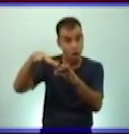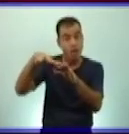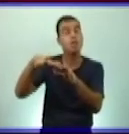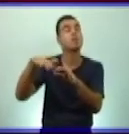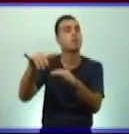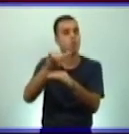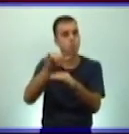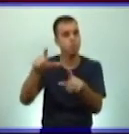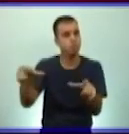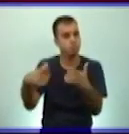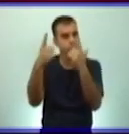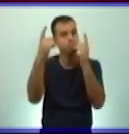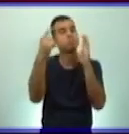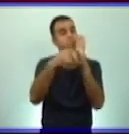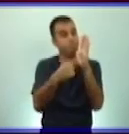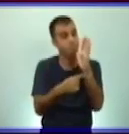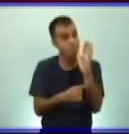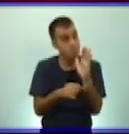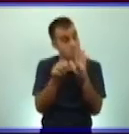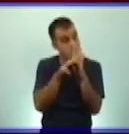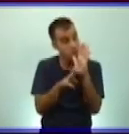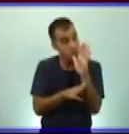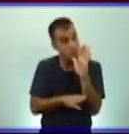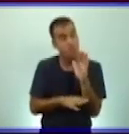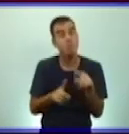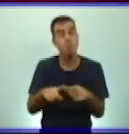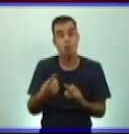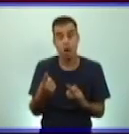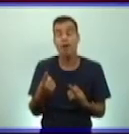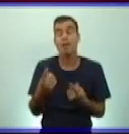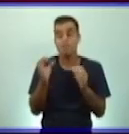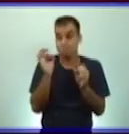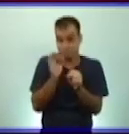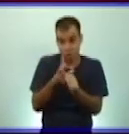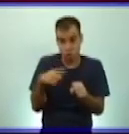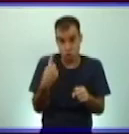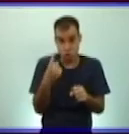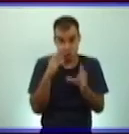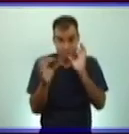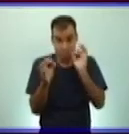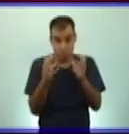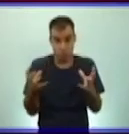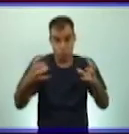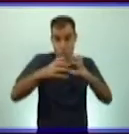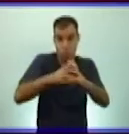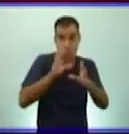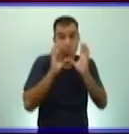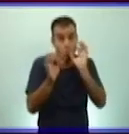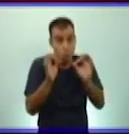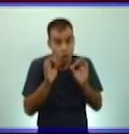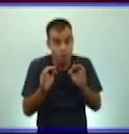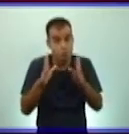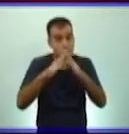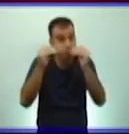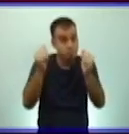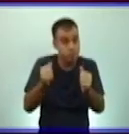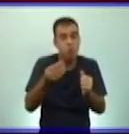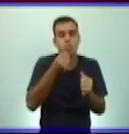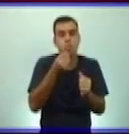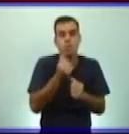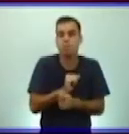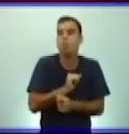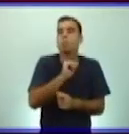también que cumplan con esto. Porque gracias a que todos nos unamos y hagamos todo esto, podremos tener